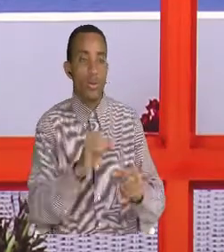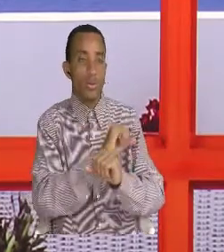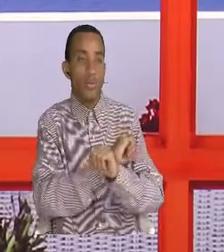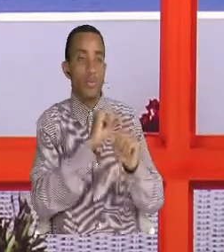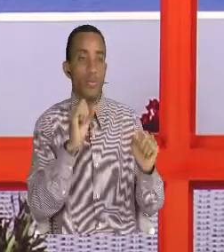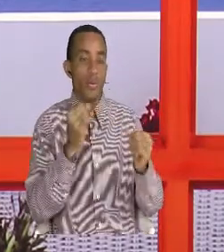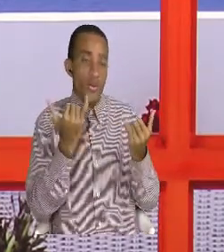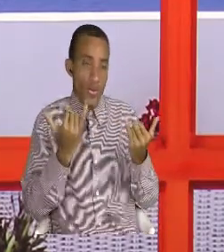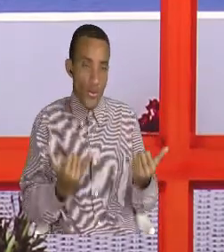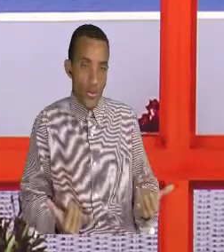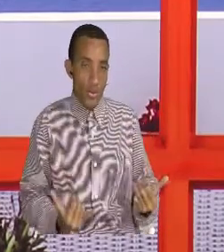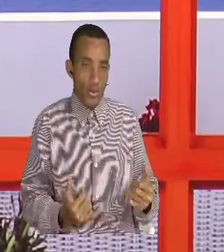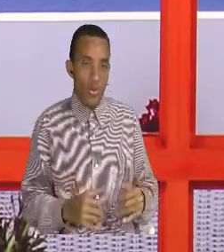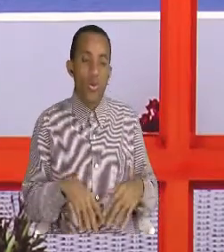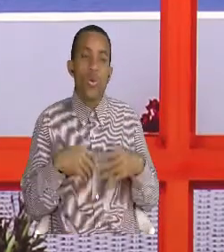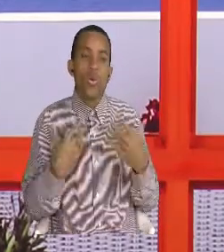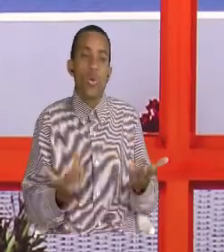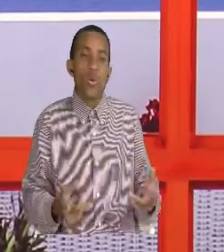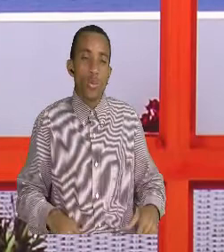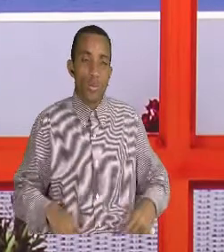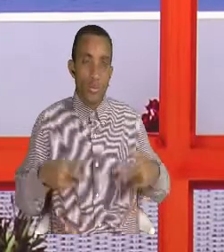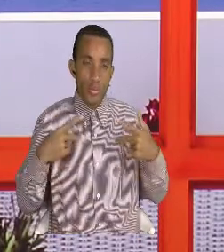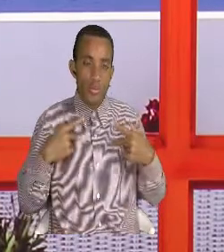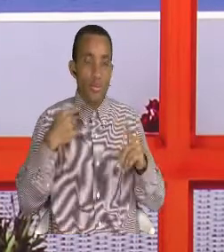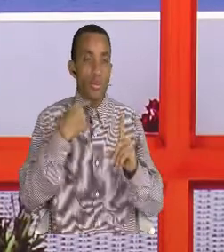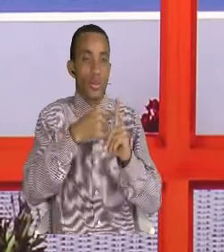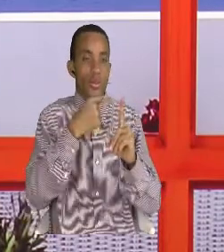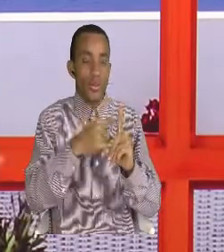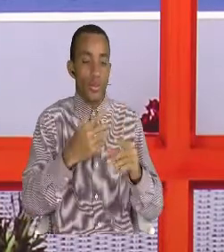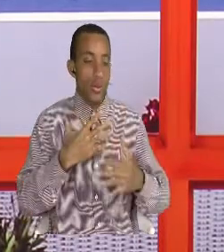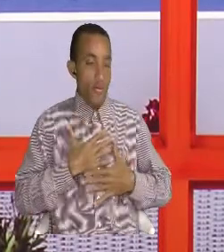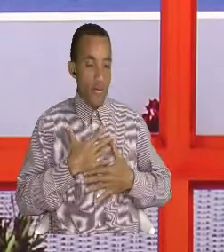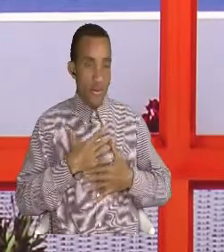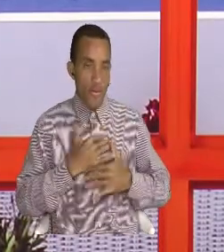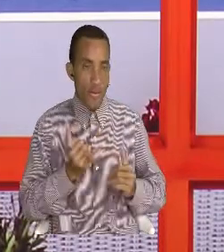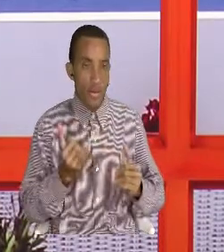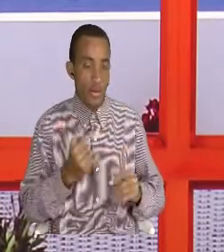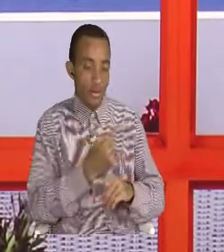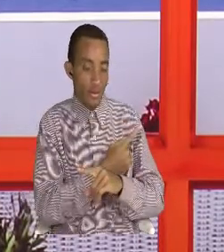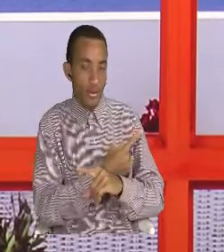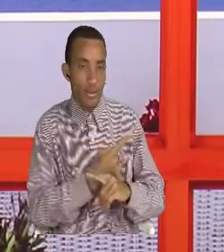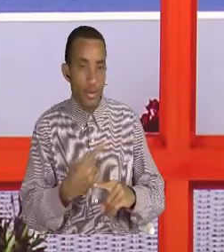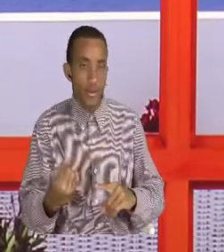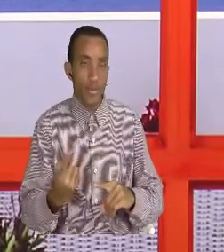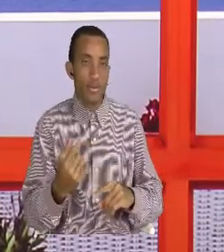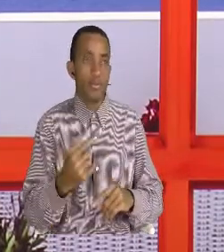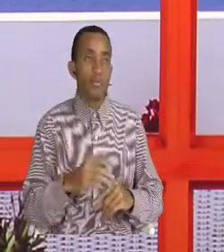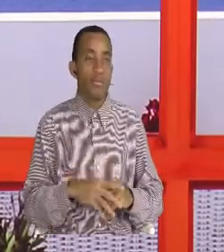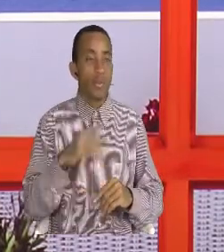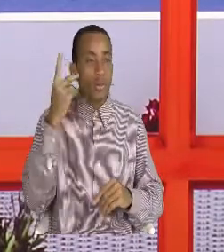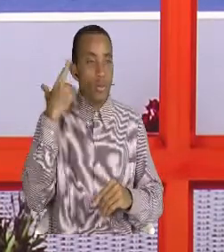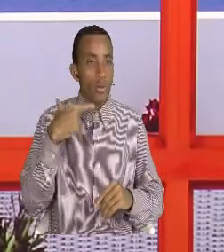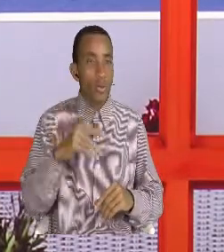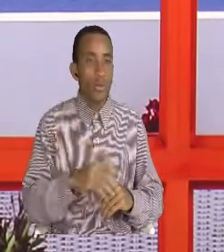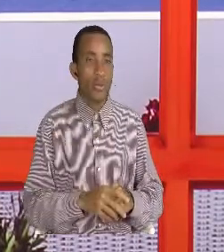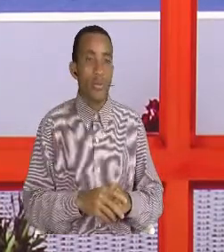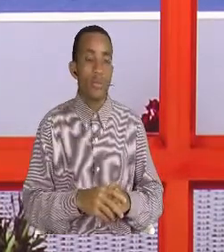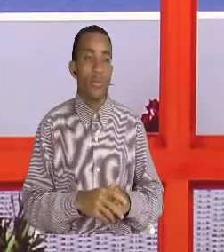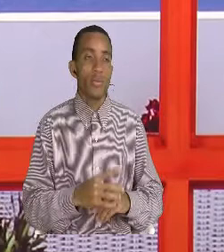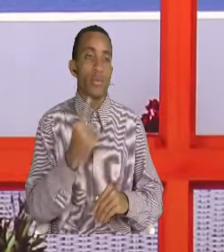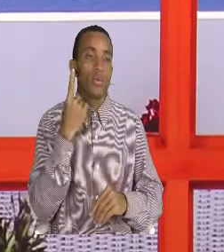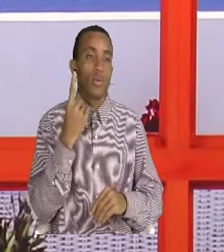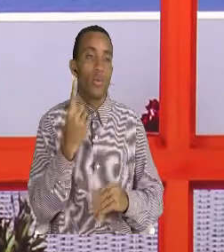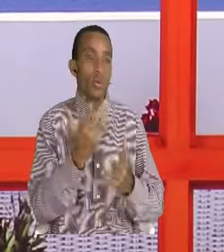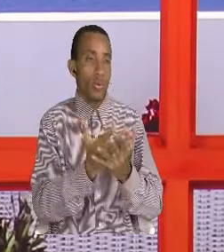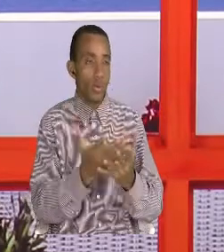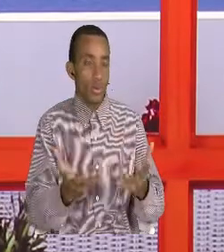decía Kiara, ¿cómo podemos vivir de una manera más positiva, más alegre nuestra semana o nuestro diario vivir? Una de las cosas que lo primero que